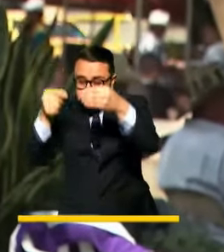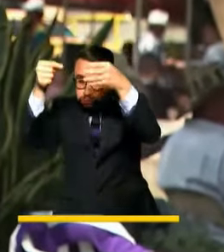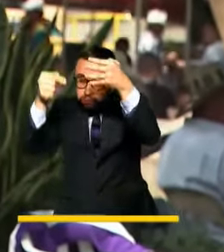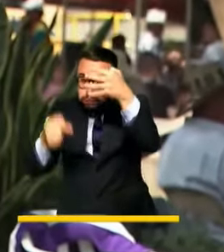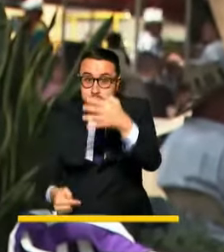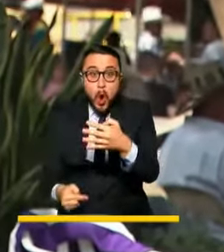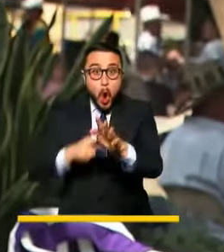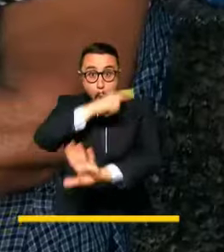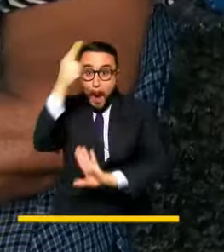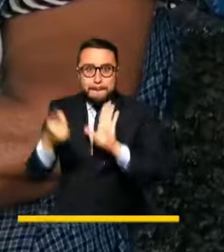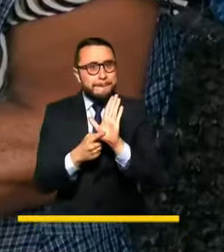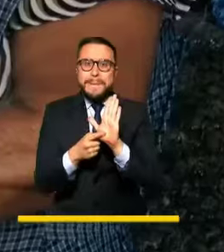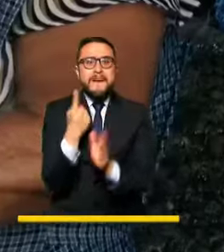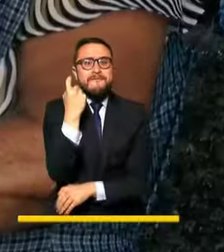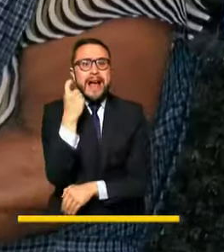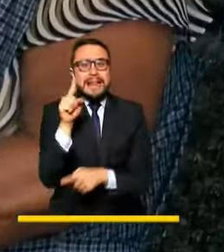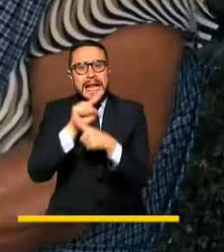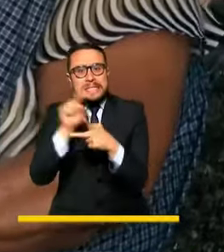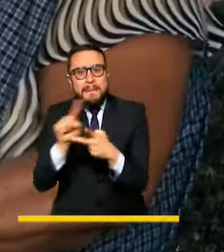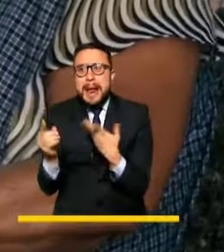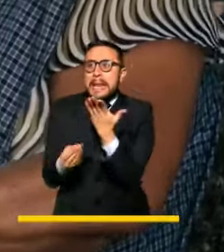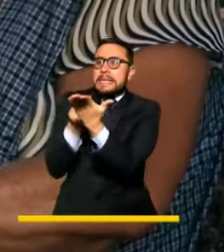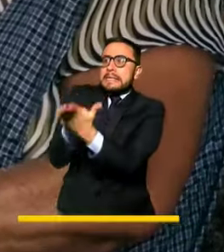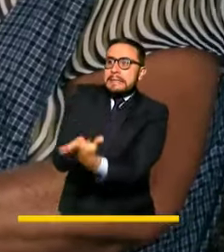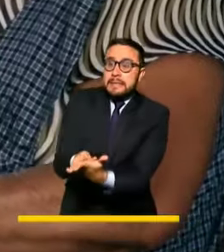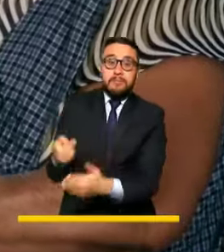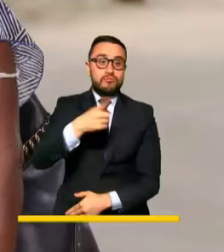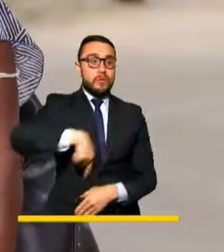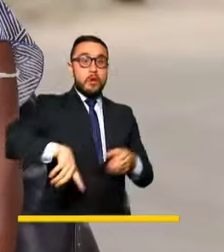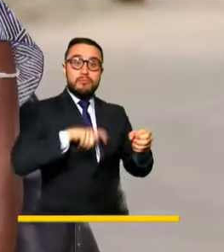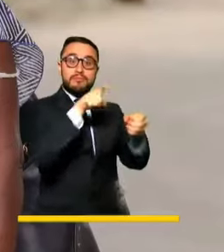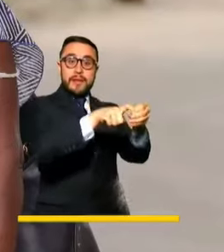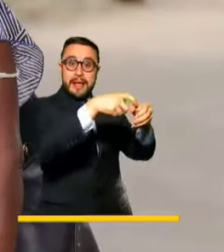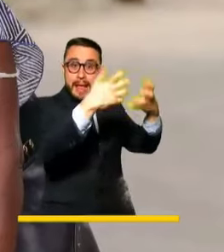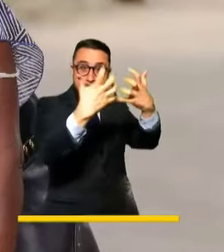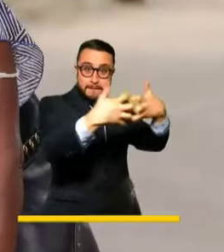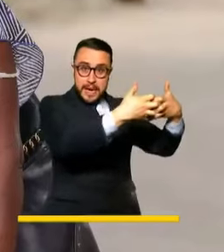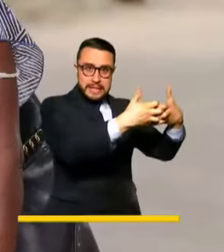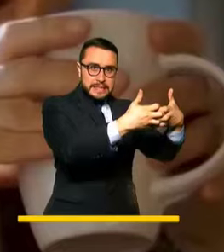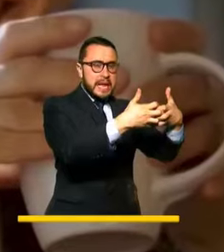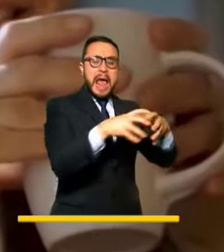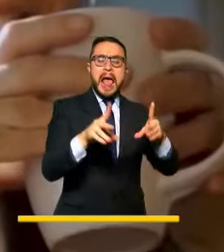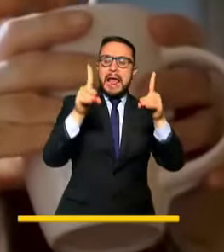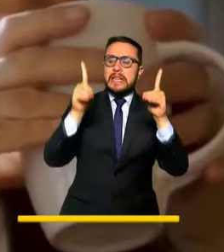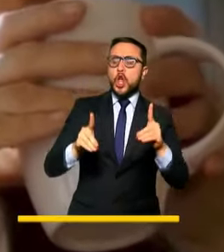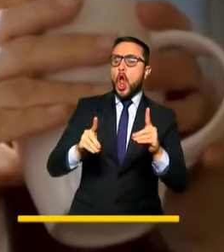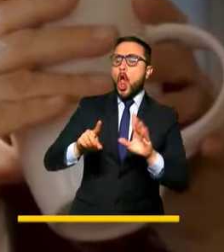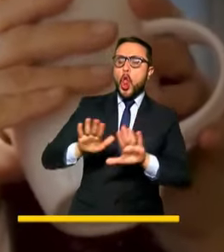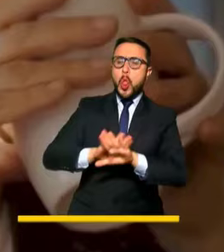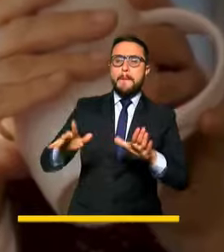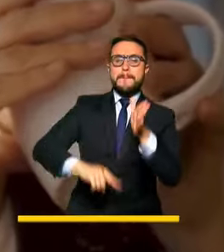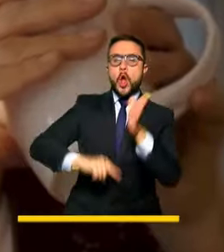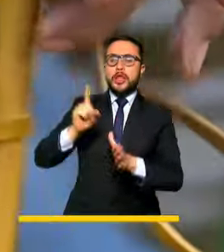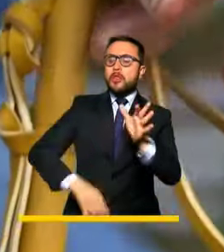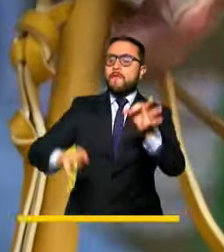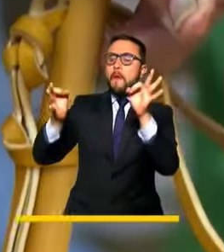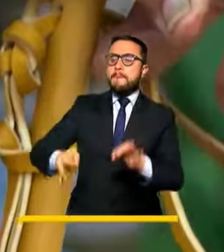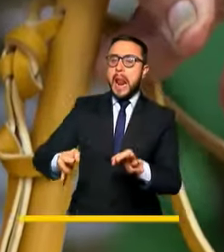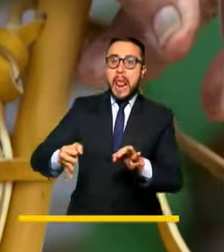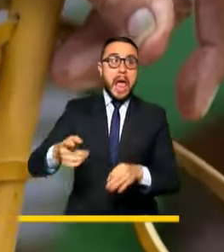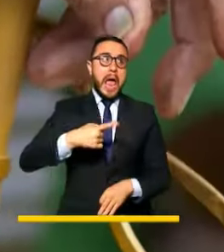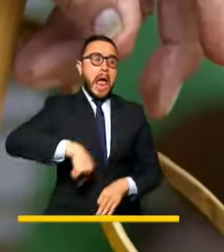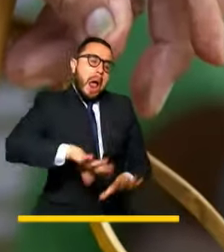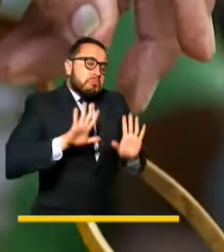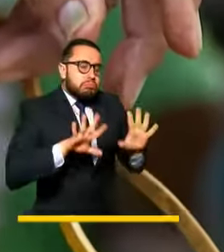semanas. A quienes entregaron su trabajo a empresas que decidieron no contratarlos formalmente. A quienes,